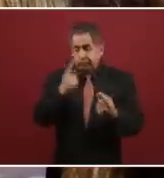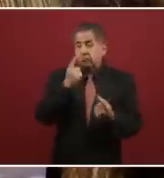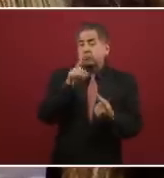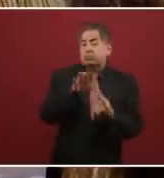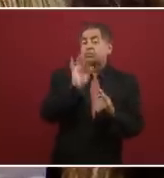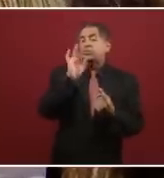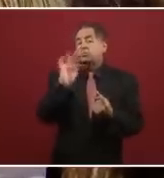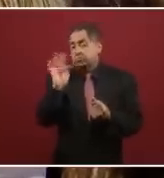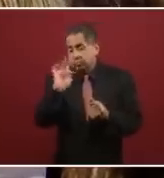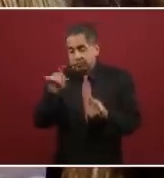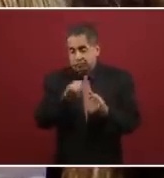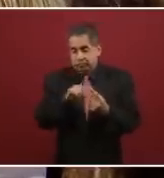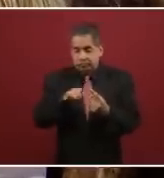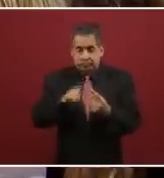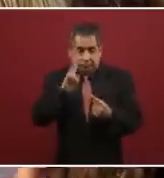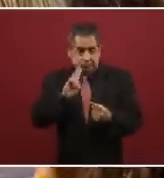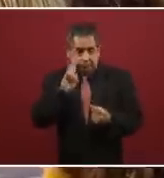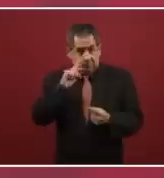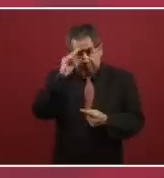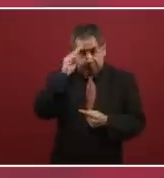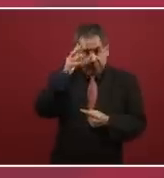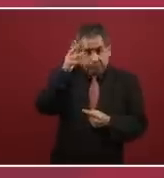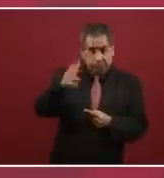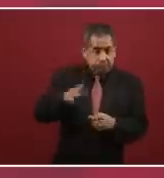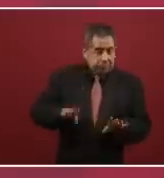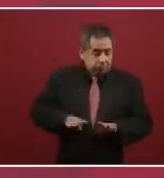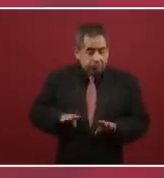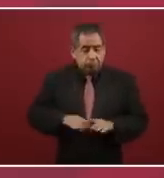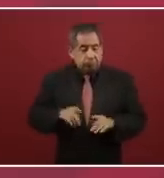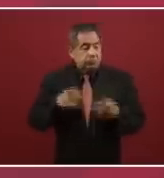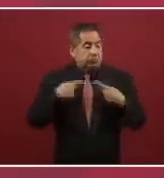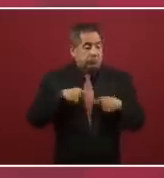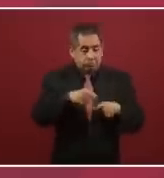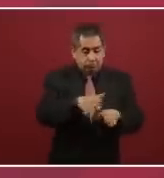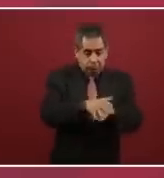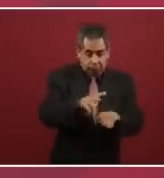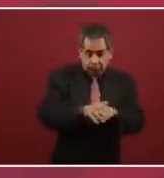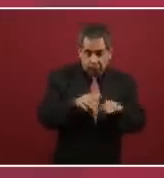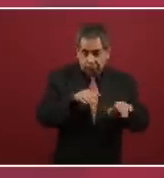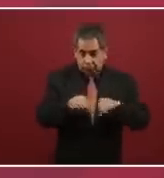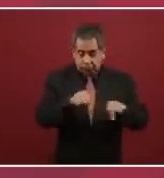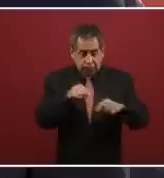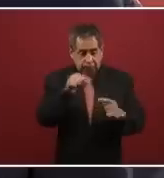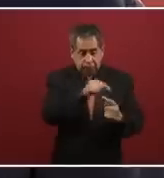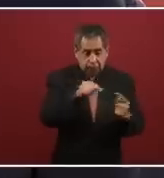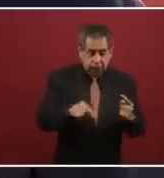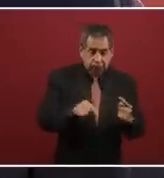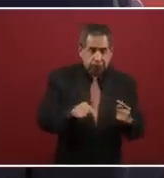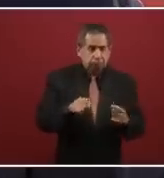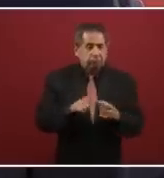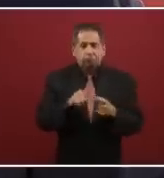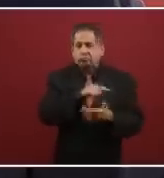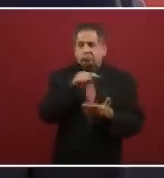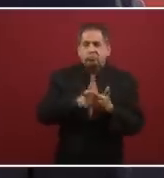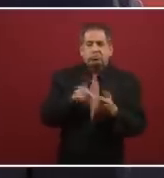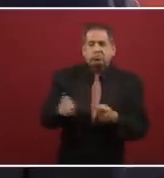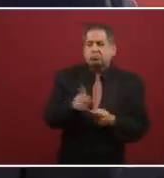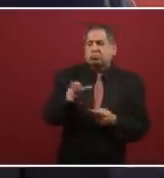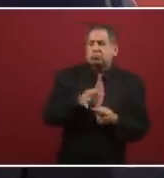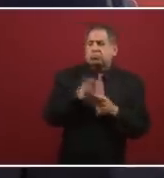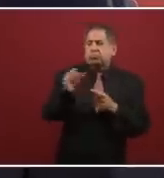opción. Y ver que los trabajadores que ya se tienen en Cosoleacaque,